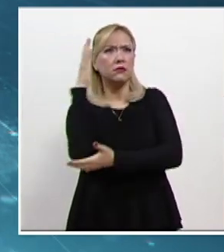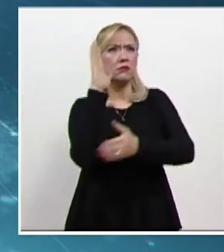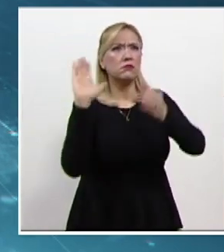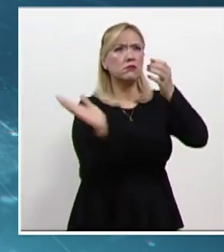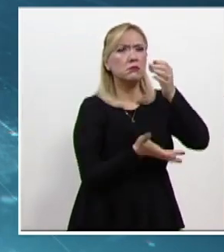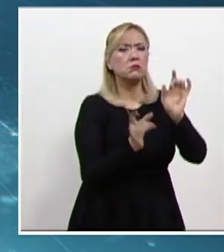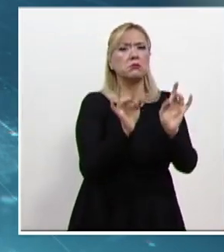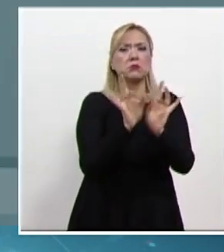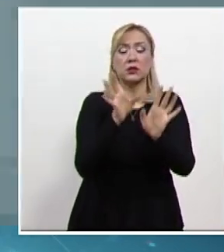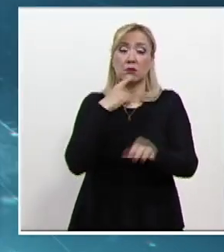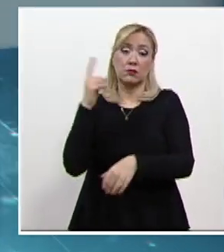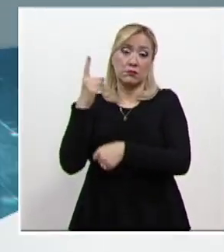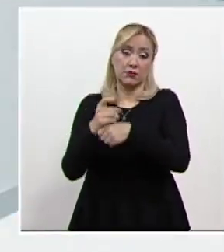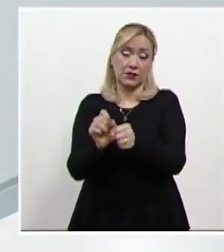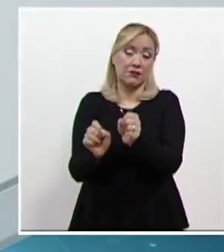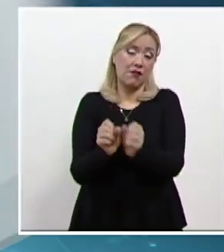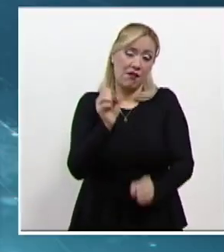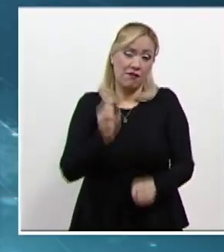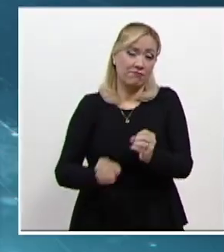sala de la Corte.